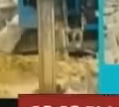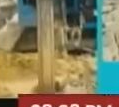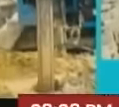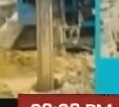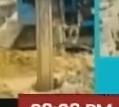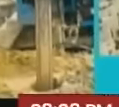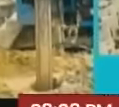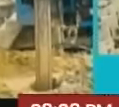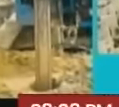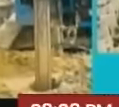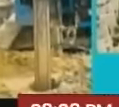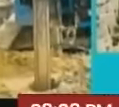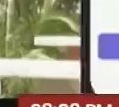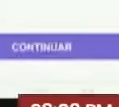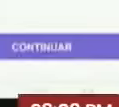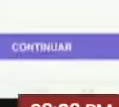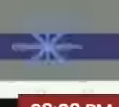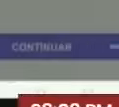Maduro más.